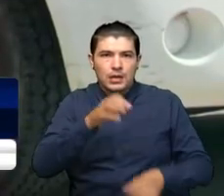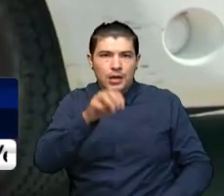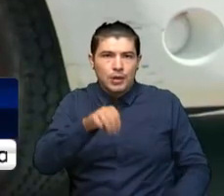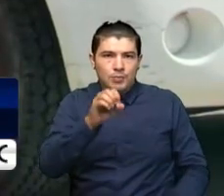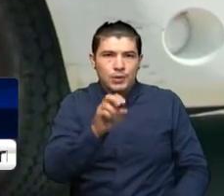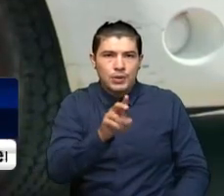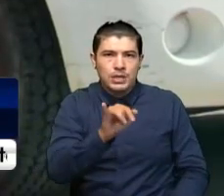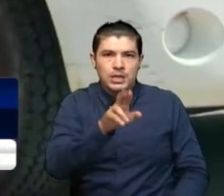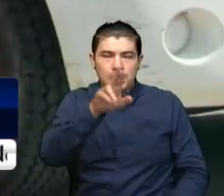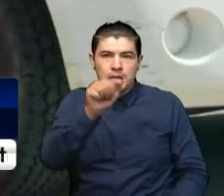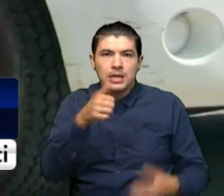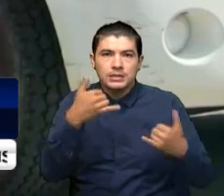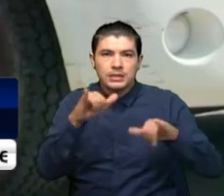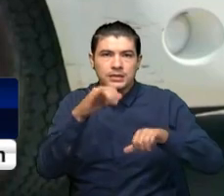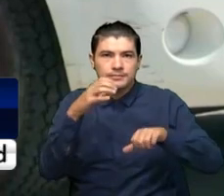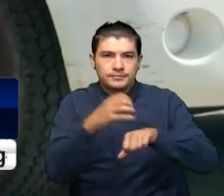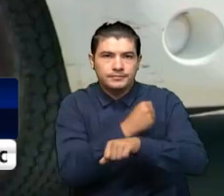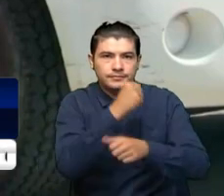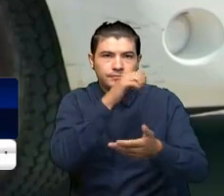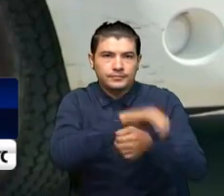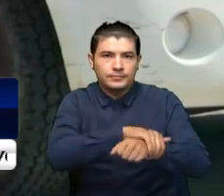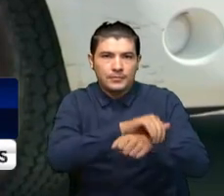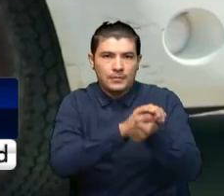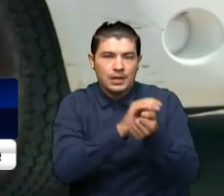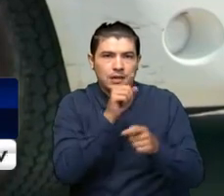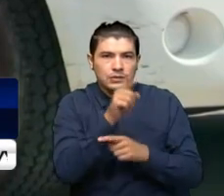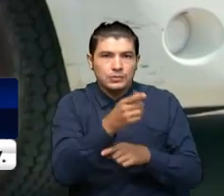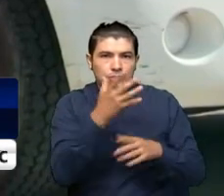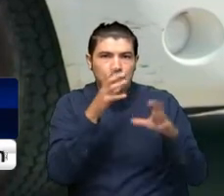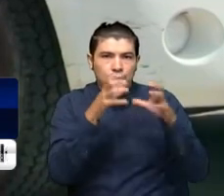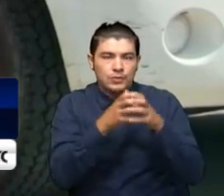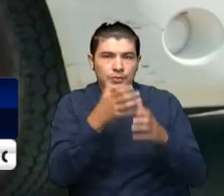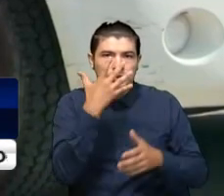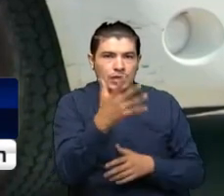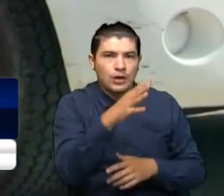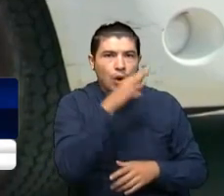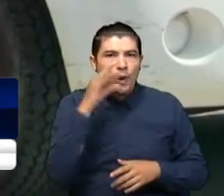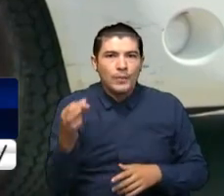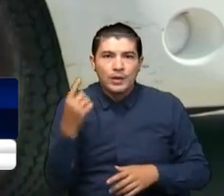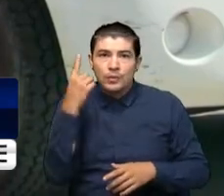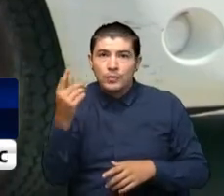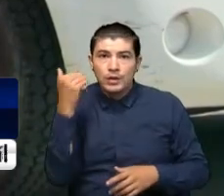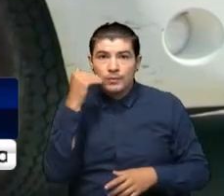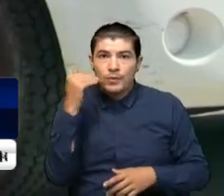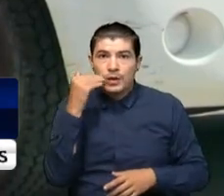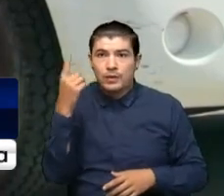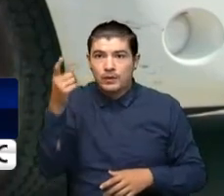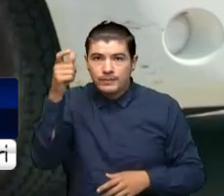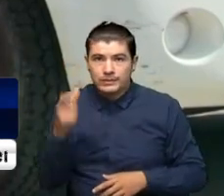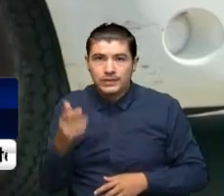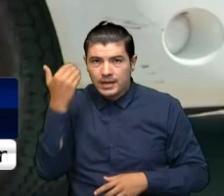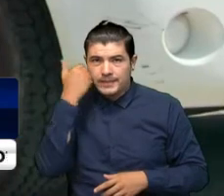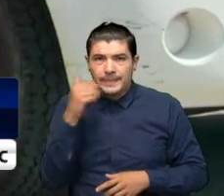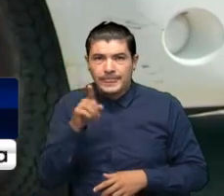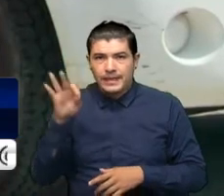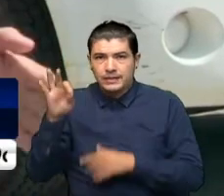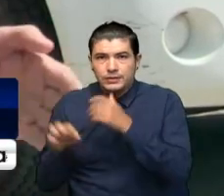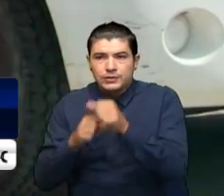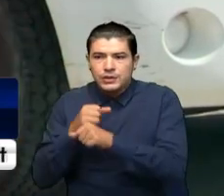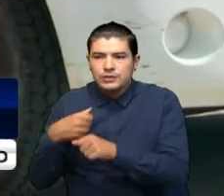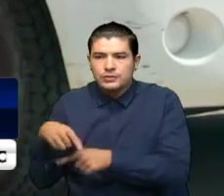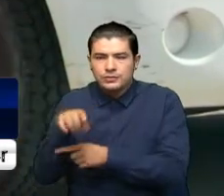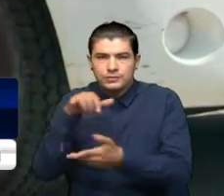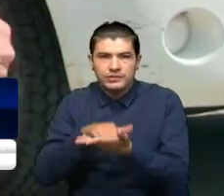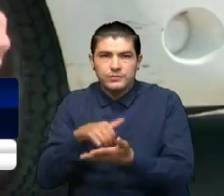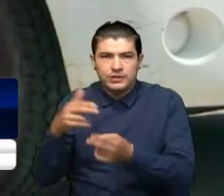logró desarticular una banda conformada por 5 hombres, una mujer y un menor de edad que se dedicaban a robar a